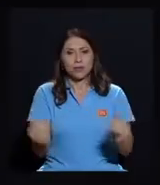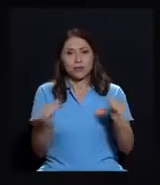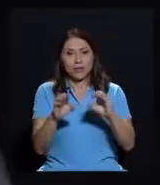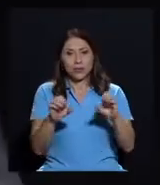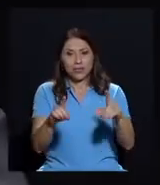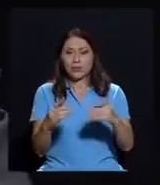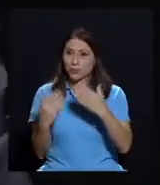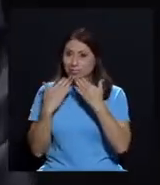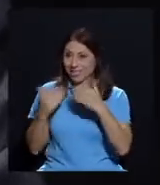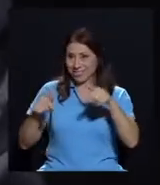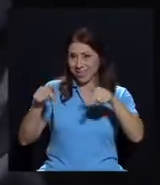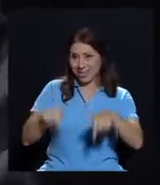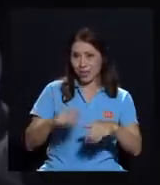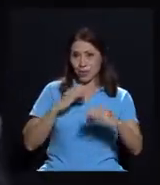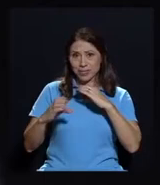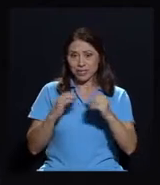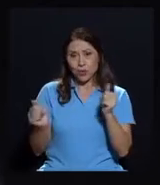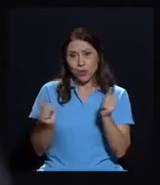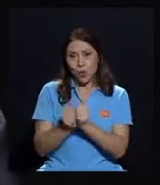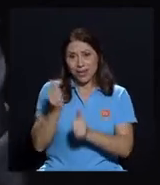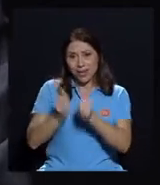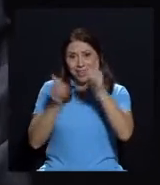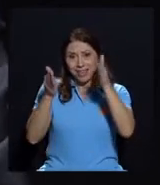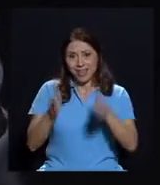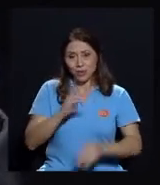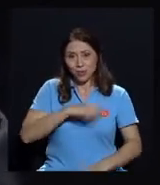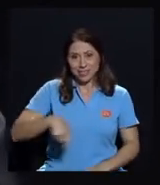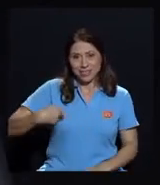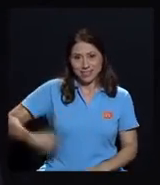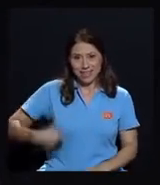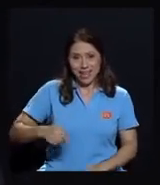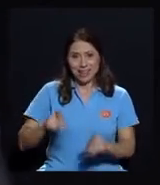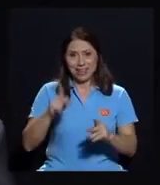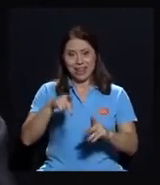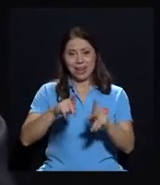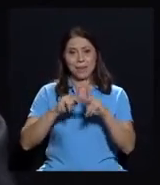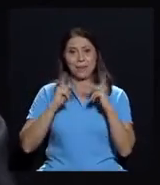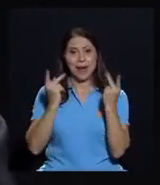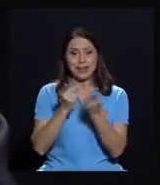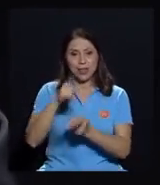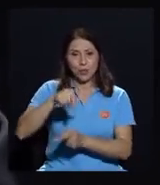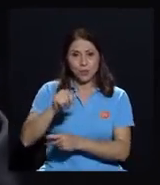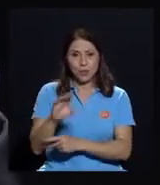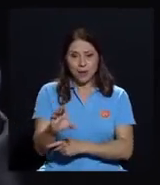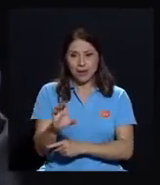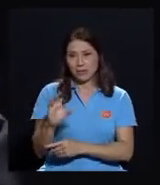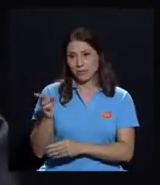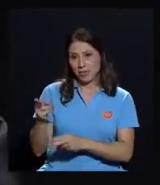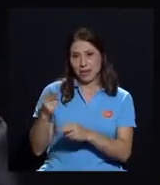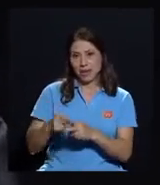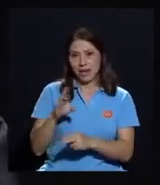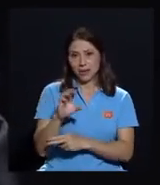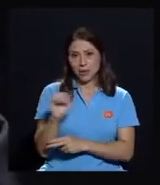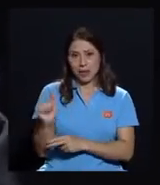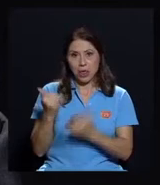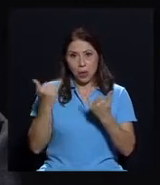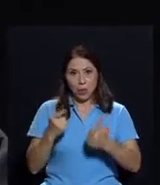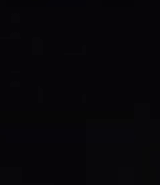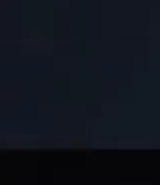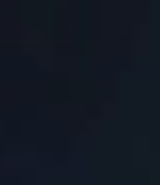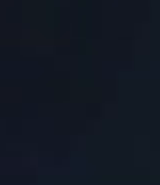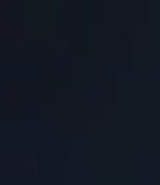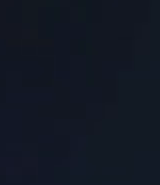muchas gracias estamos en la conversación con el candidato presidencial del partido acción ciudadana don carlos alvarado vamos a ir al primer